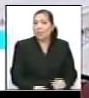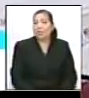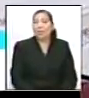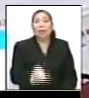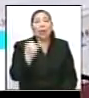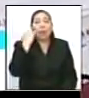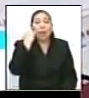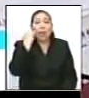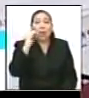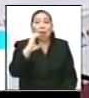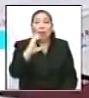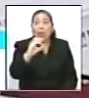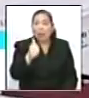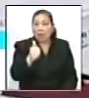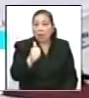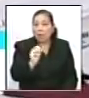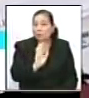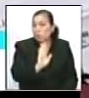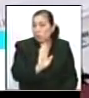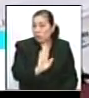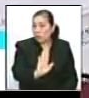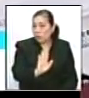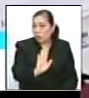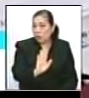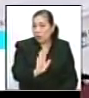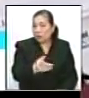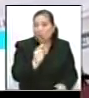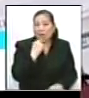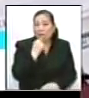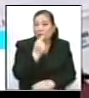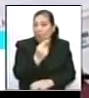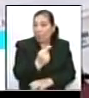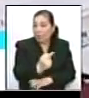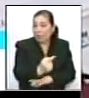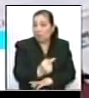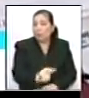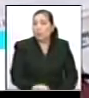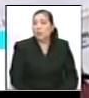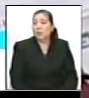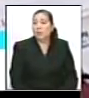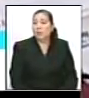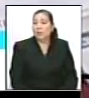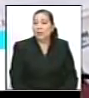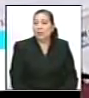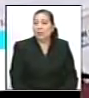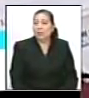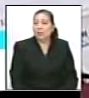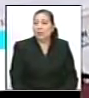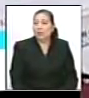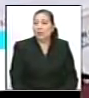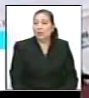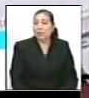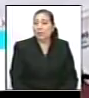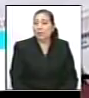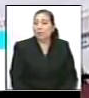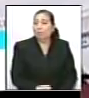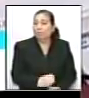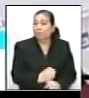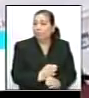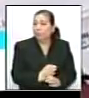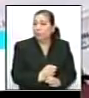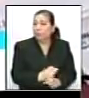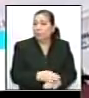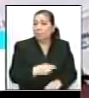ICA hace suya la, formula la denuncia y como corresponde lo ha formulado